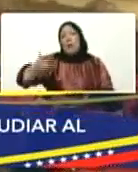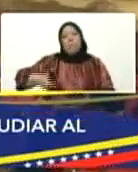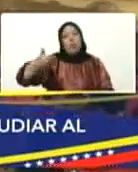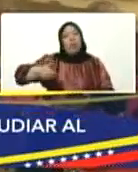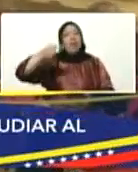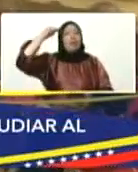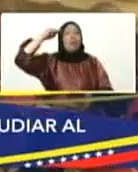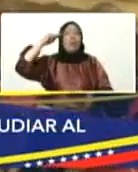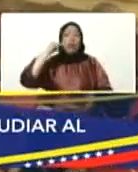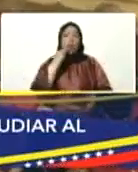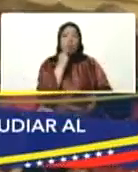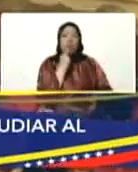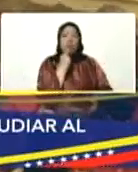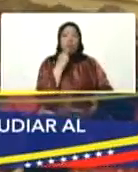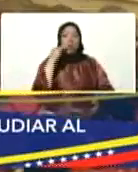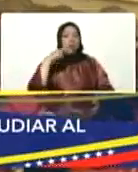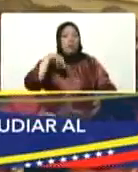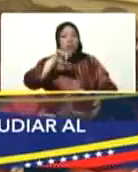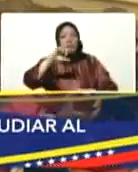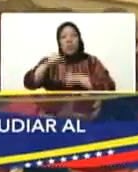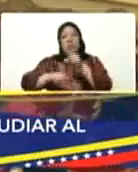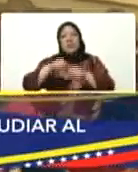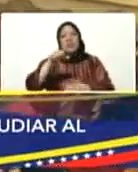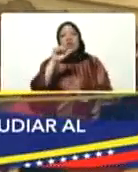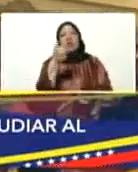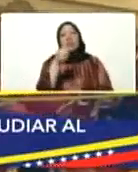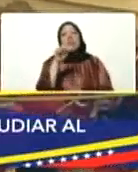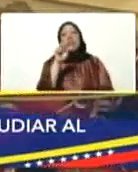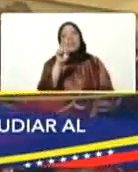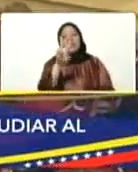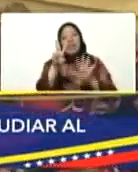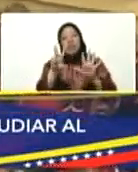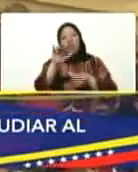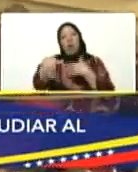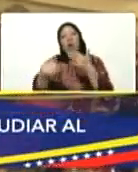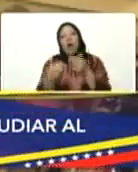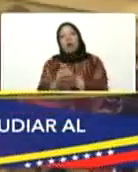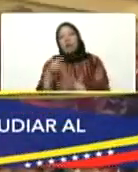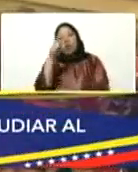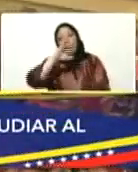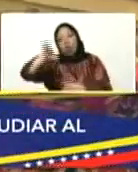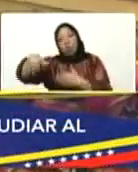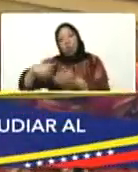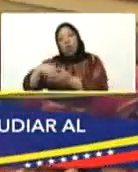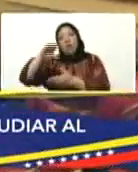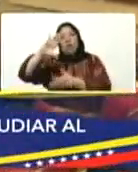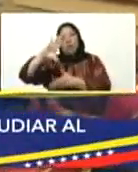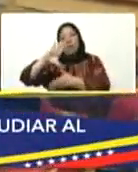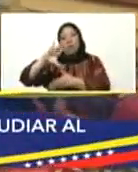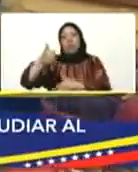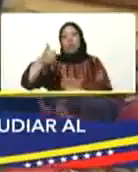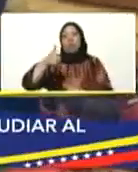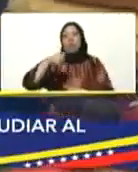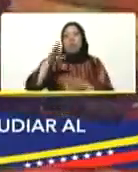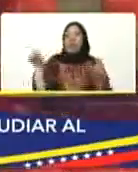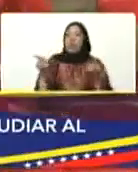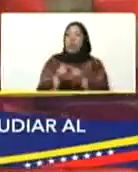bolivariano que se haya conocido en el siglo XIX y en estos siglos en nuestra América. Ese fue José